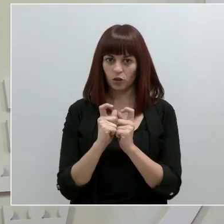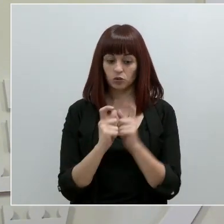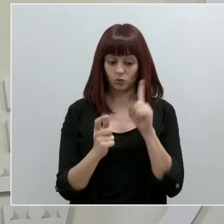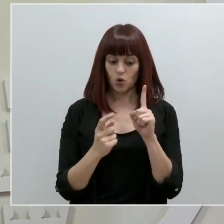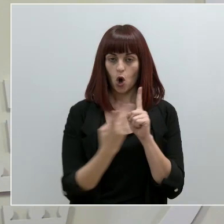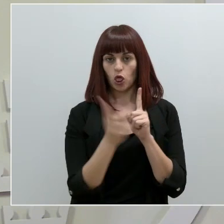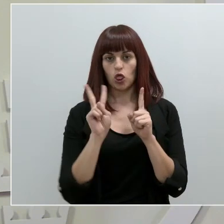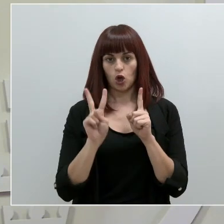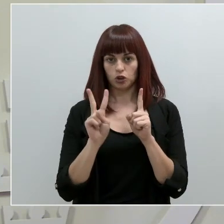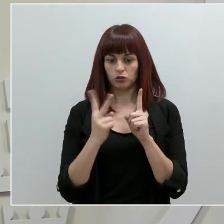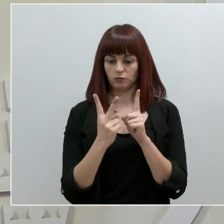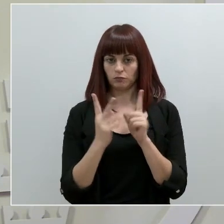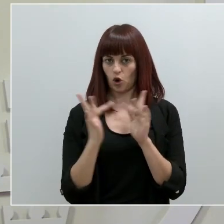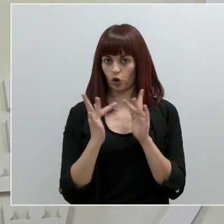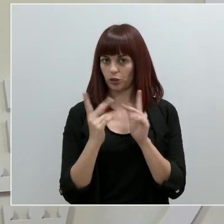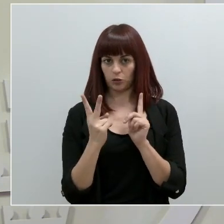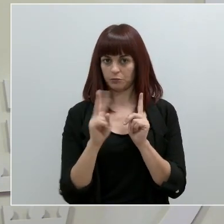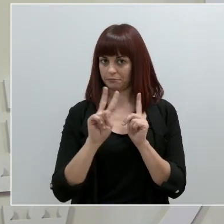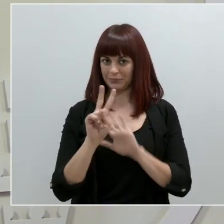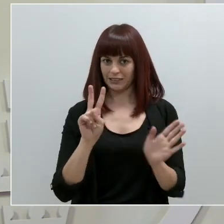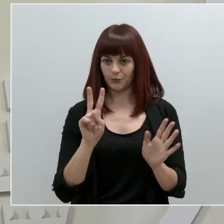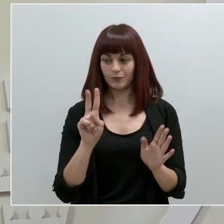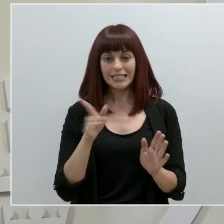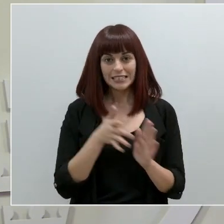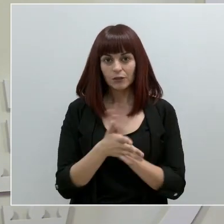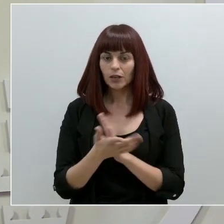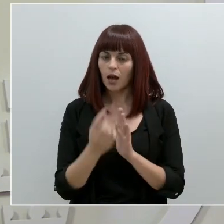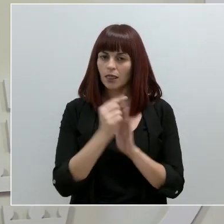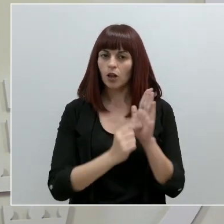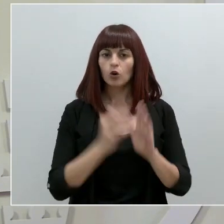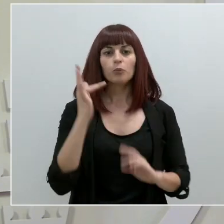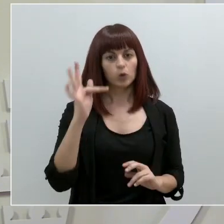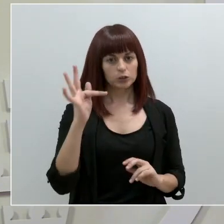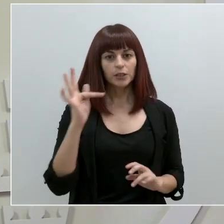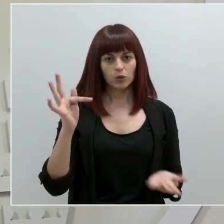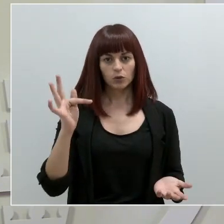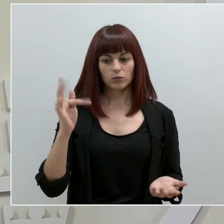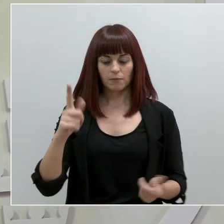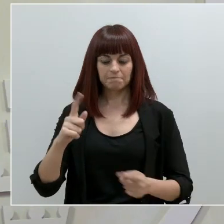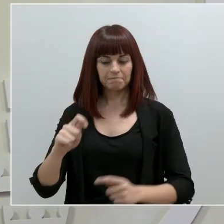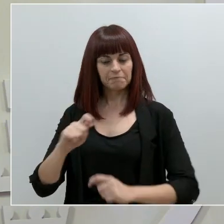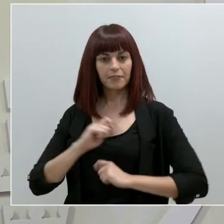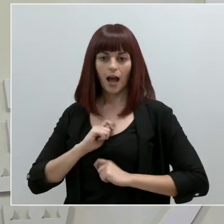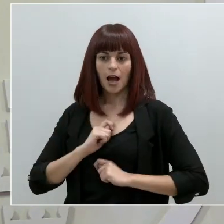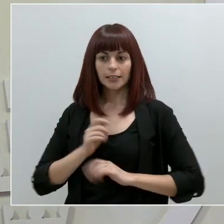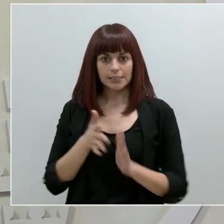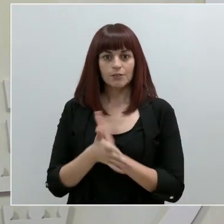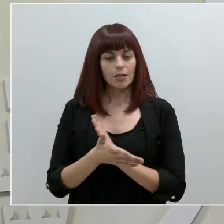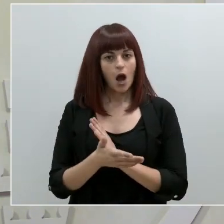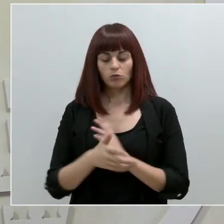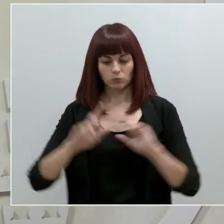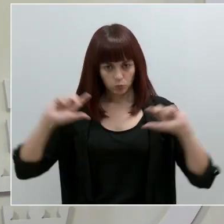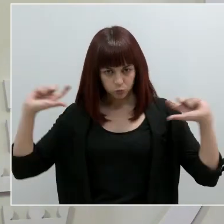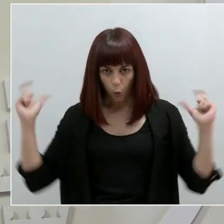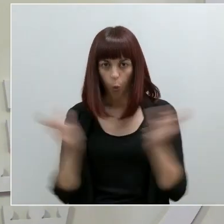contactos por cada uno de los casos. Y esto es, sin duda, un dato muy positivo que nos confirma que hemos reducido de una forma